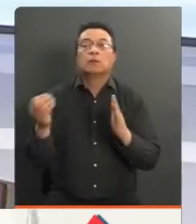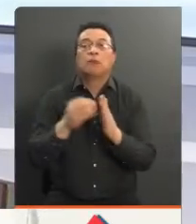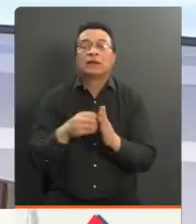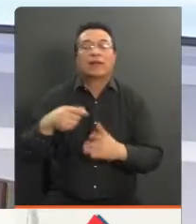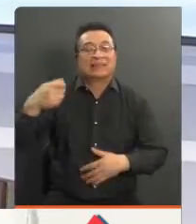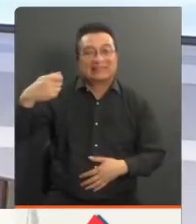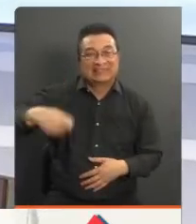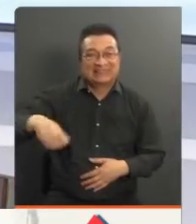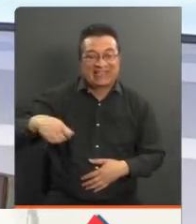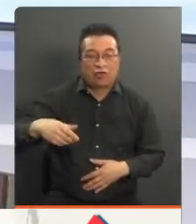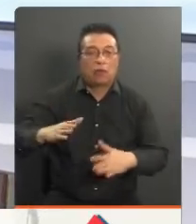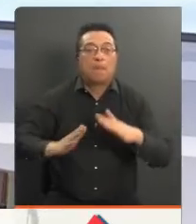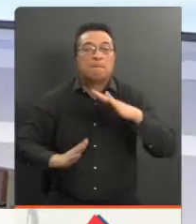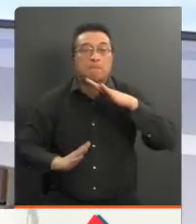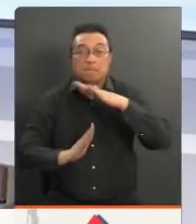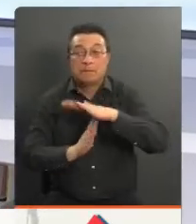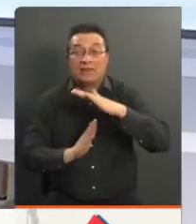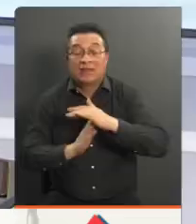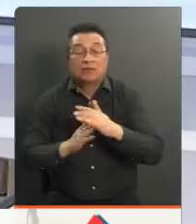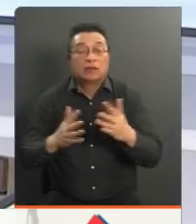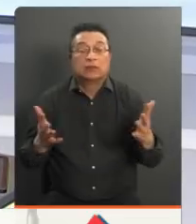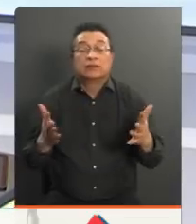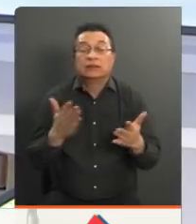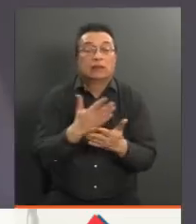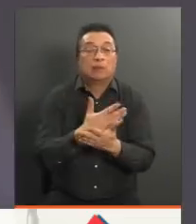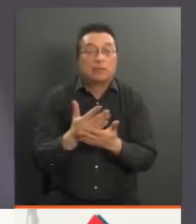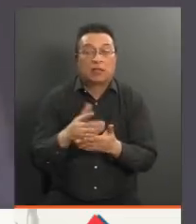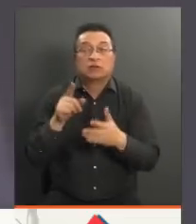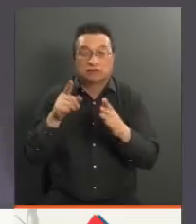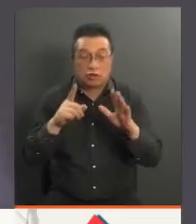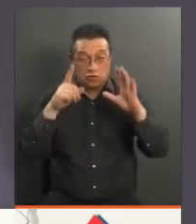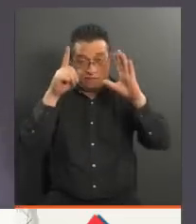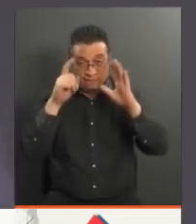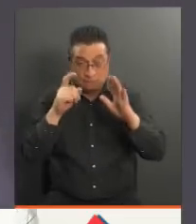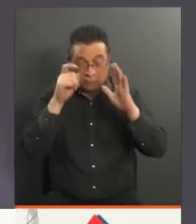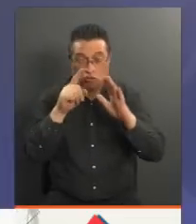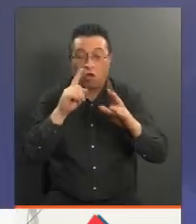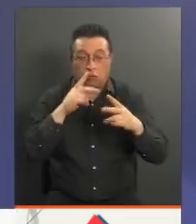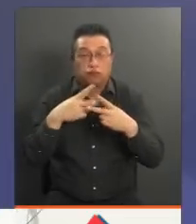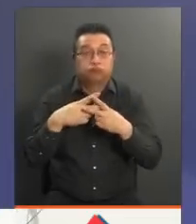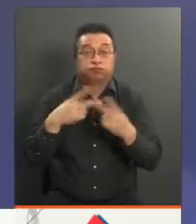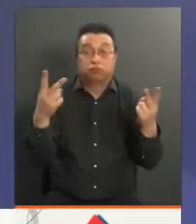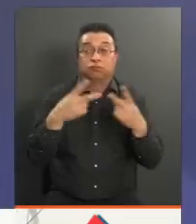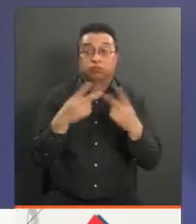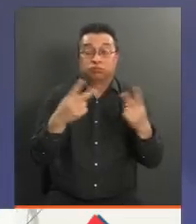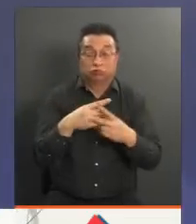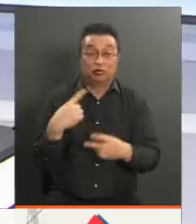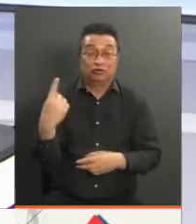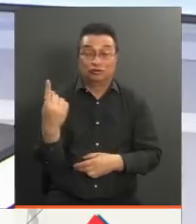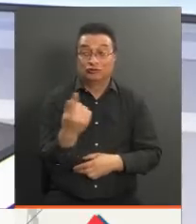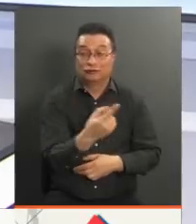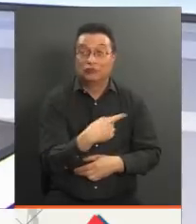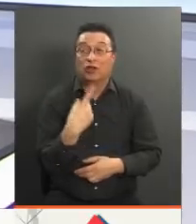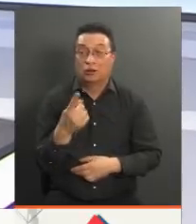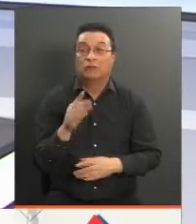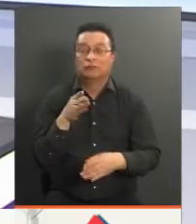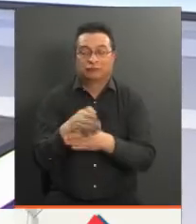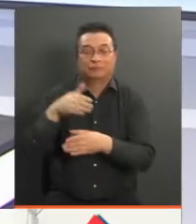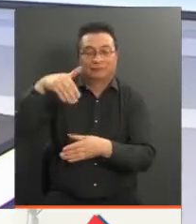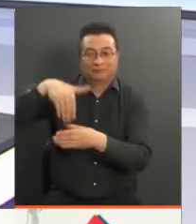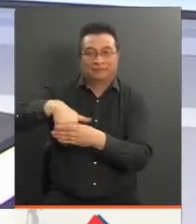que había quedado pendiente? ¿Qué pasaba? El otro día desplegamos las fotografías. Todos allí, los incumbentes. Todos los incumbentes, los que fueron elegidos en